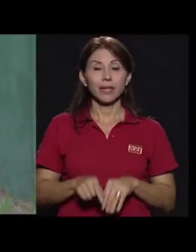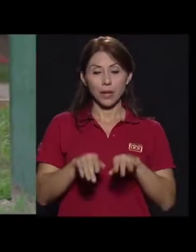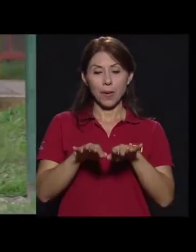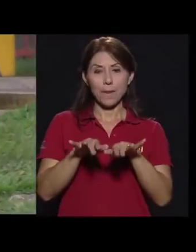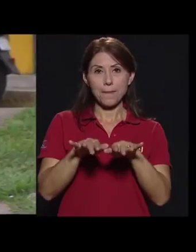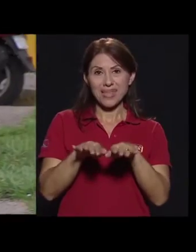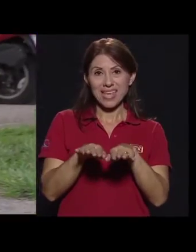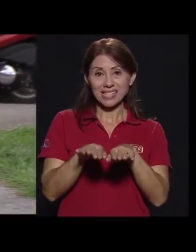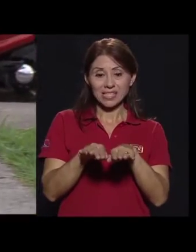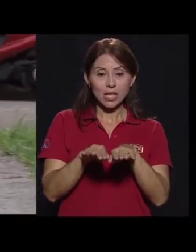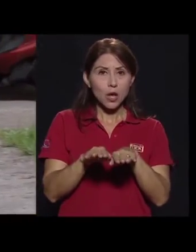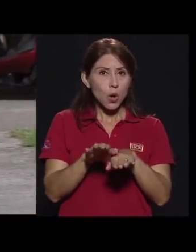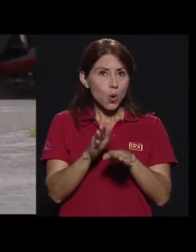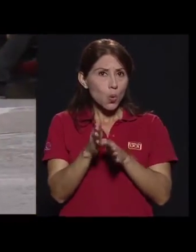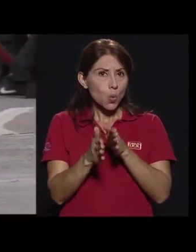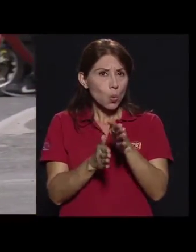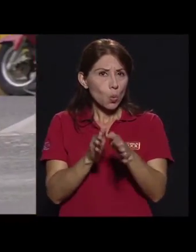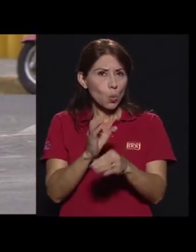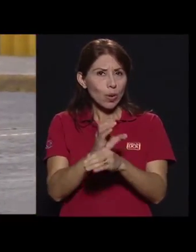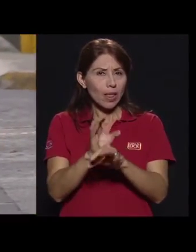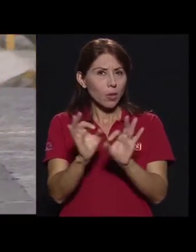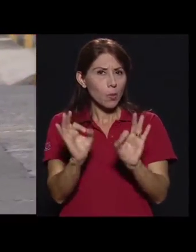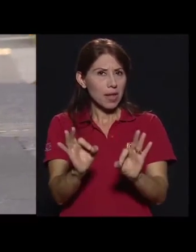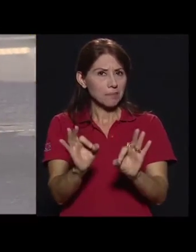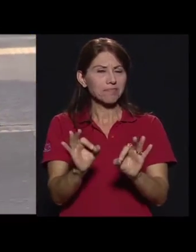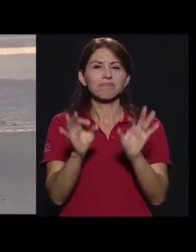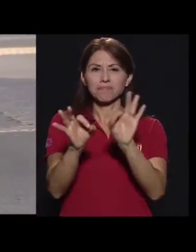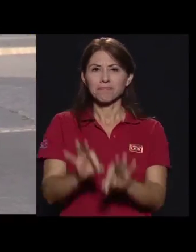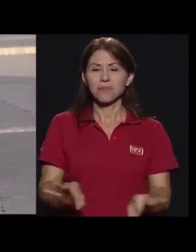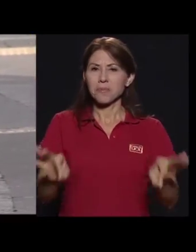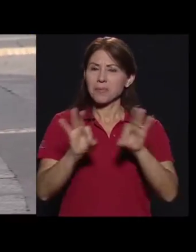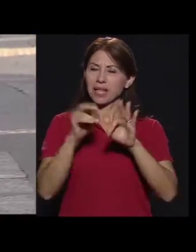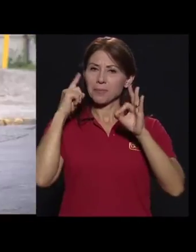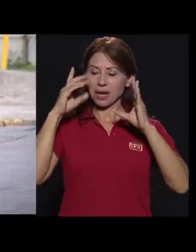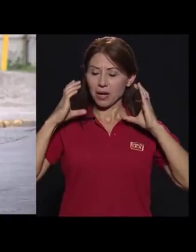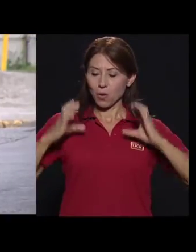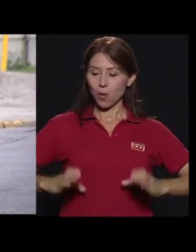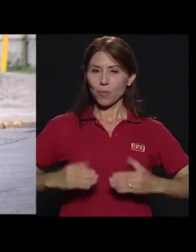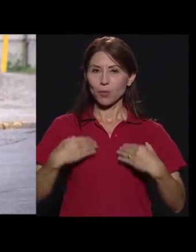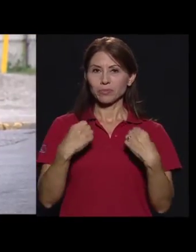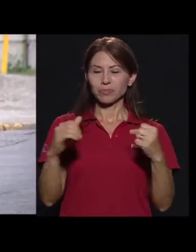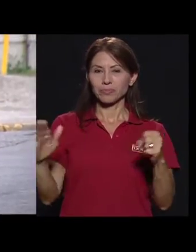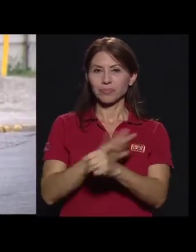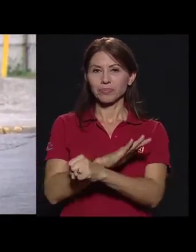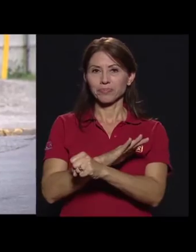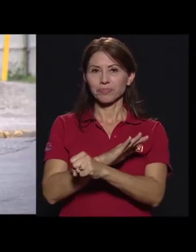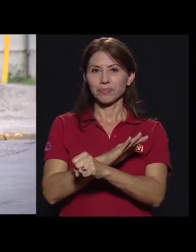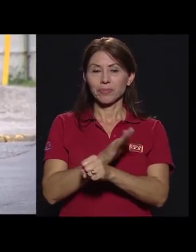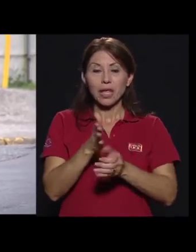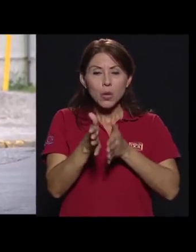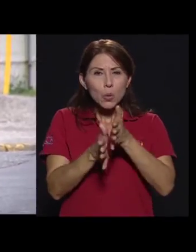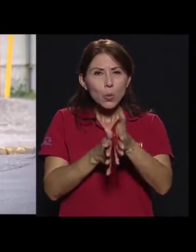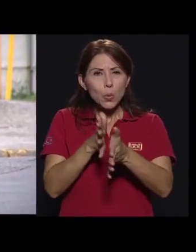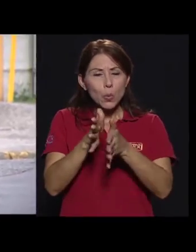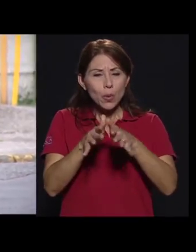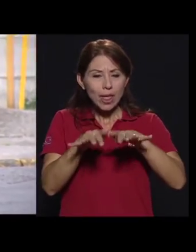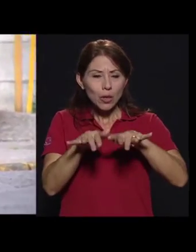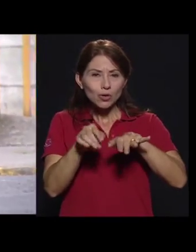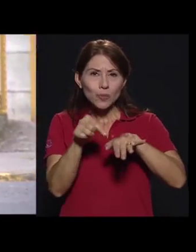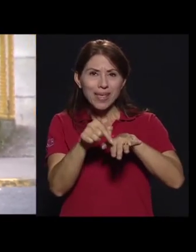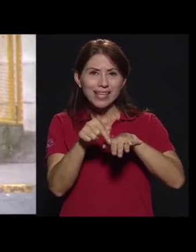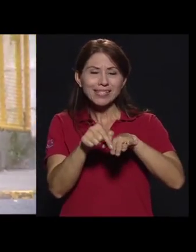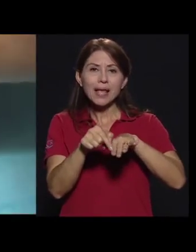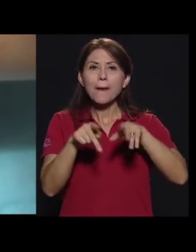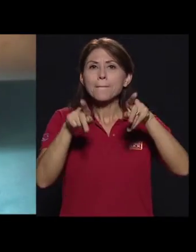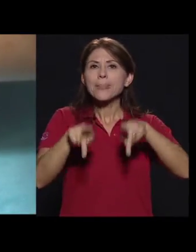El buen cuidado de los pies es una práctica muy importante para mantener el cuerpo saludable de manera integral. A través de este cuidado,